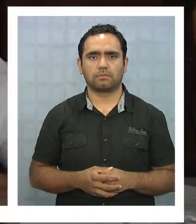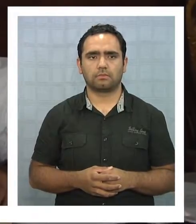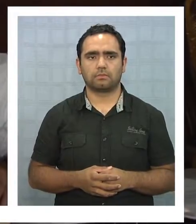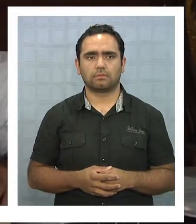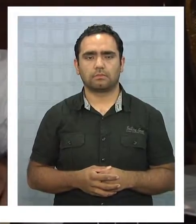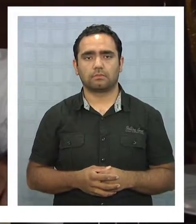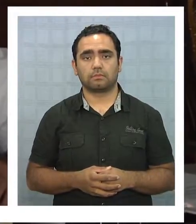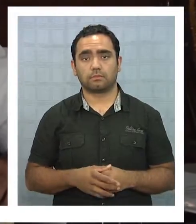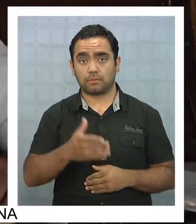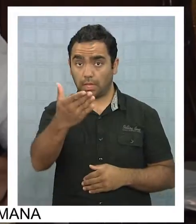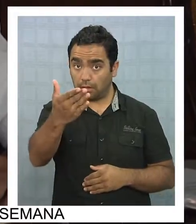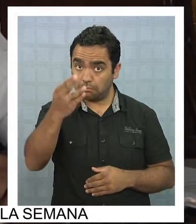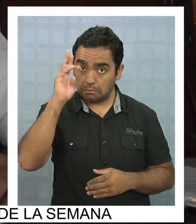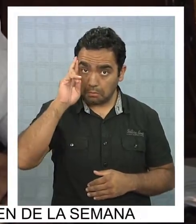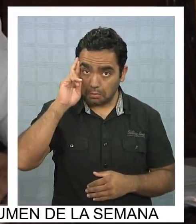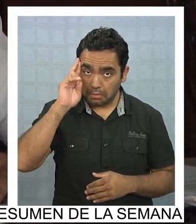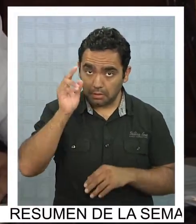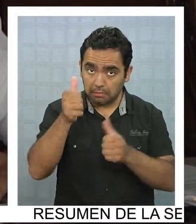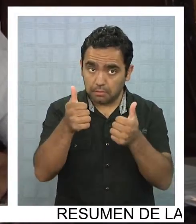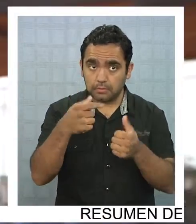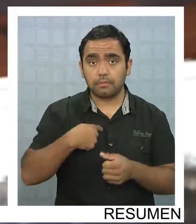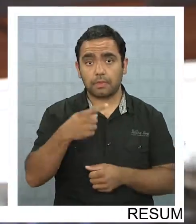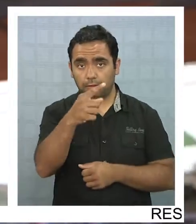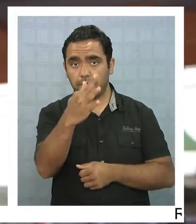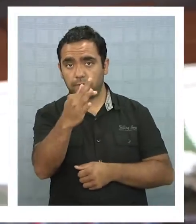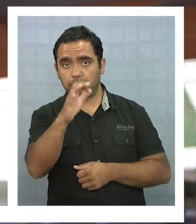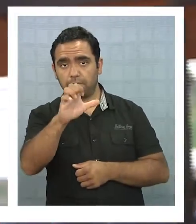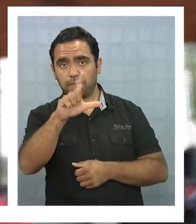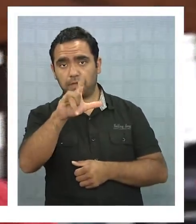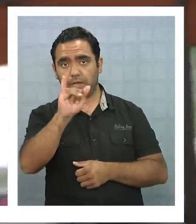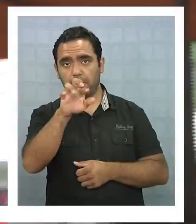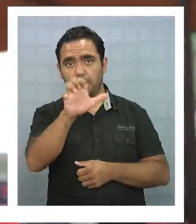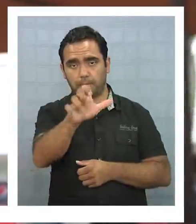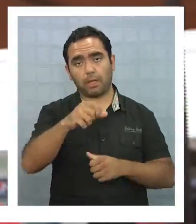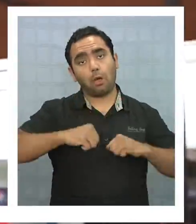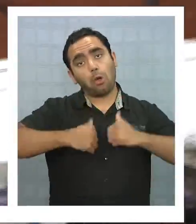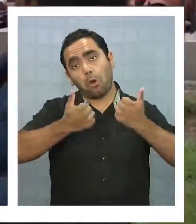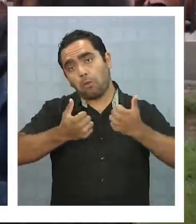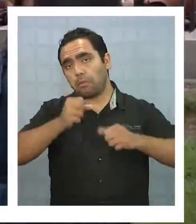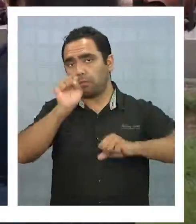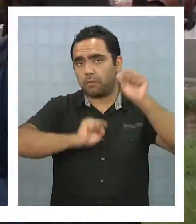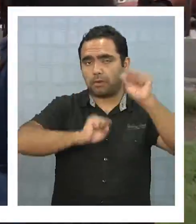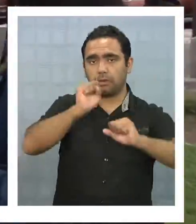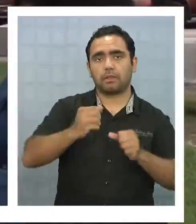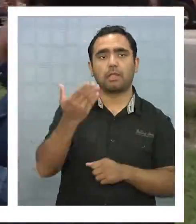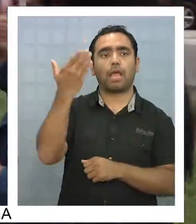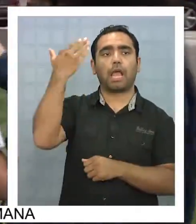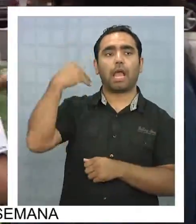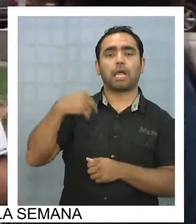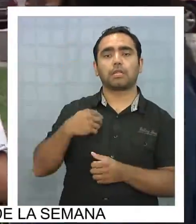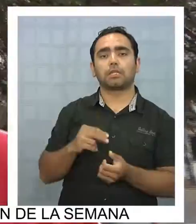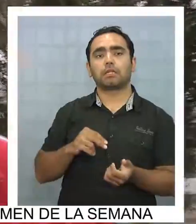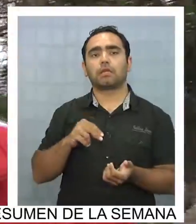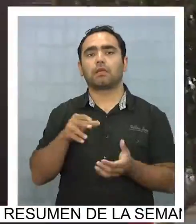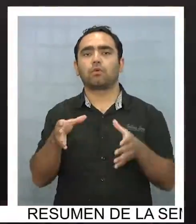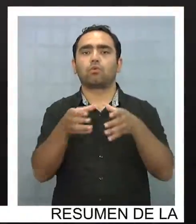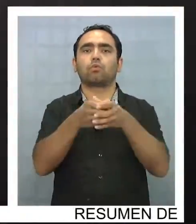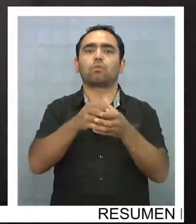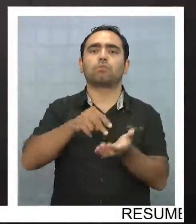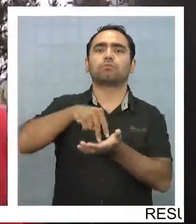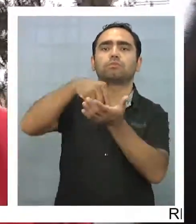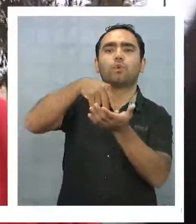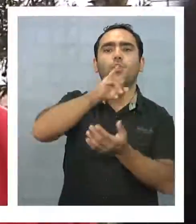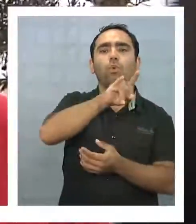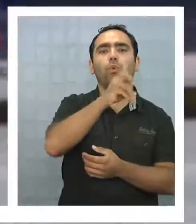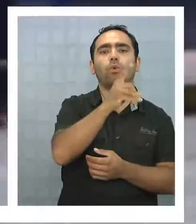¿Ya se le refrescó la memoria? Él es Felipe Arenas, este joven político que un día se levantó siendo UDI, se acostó